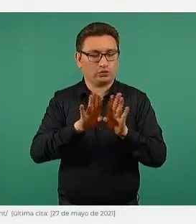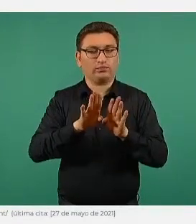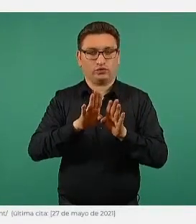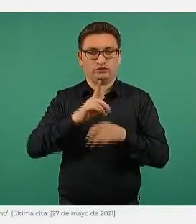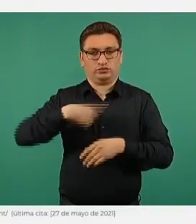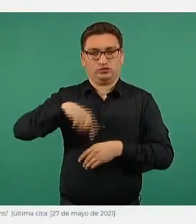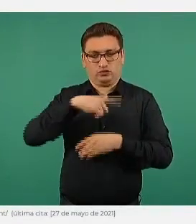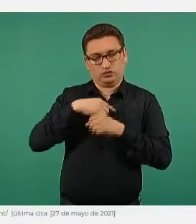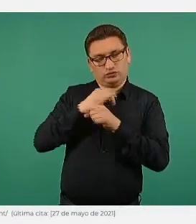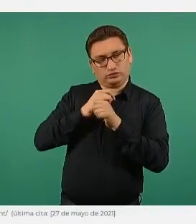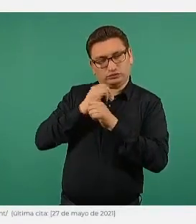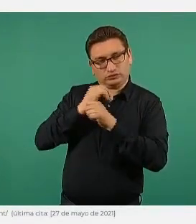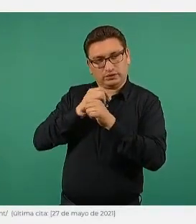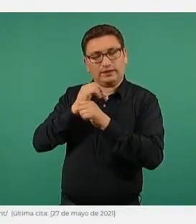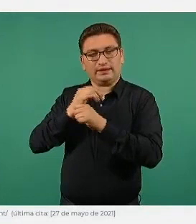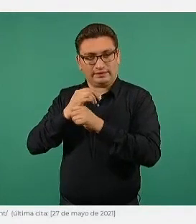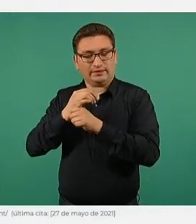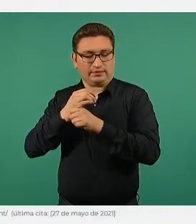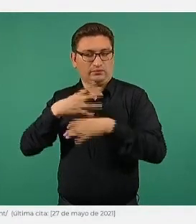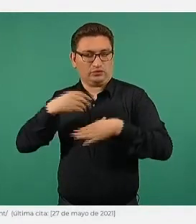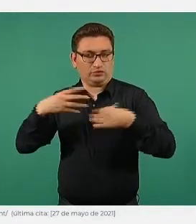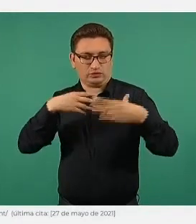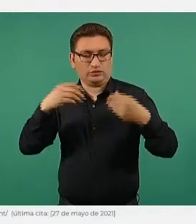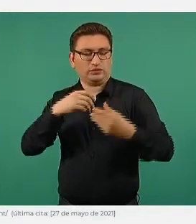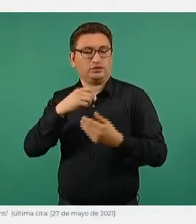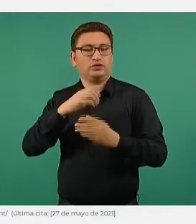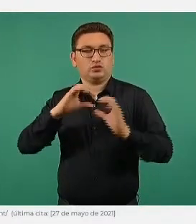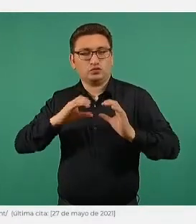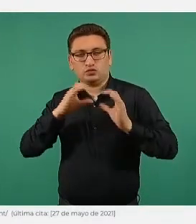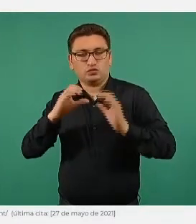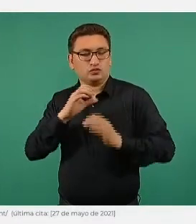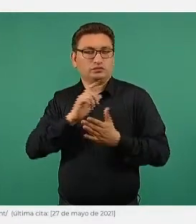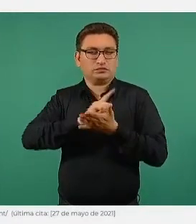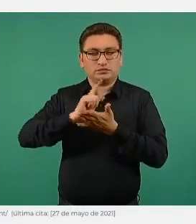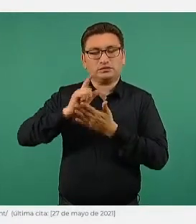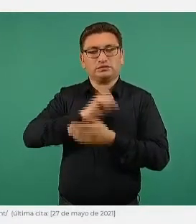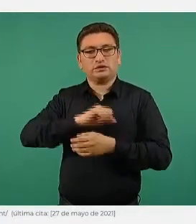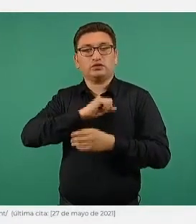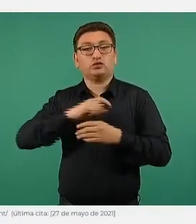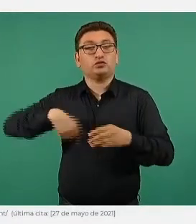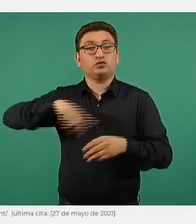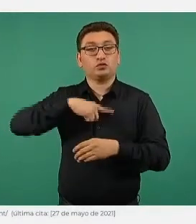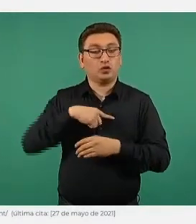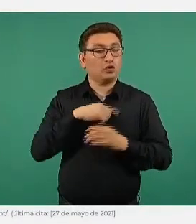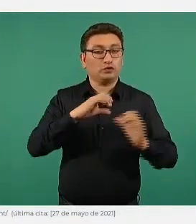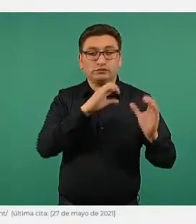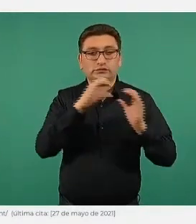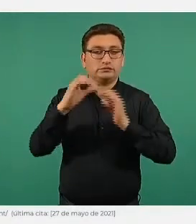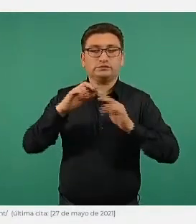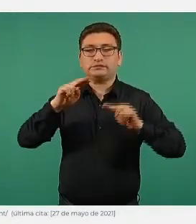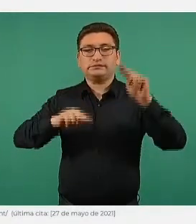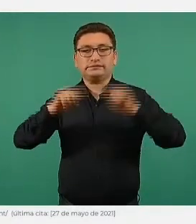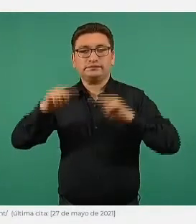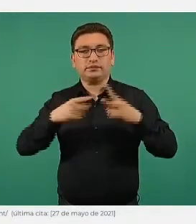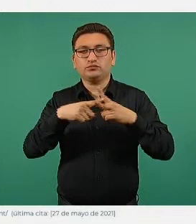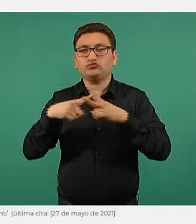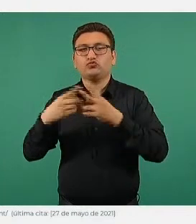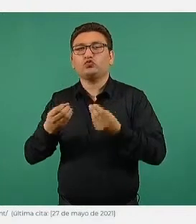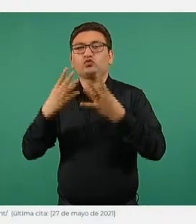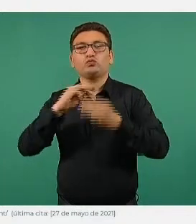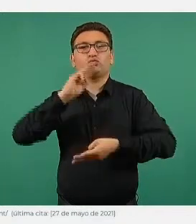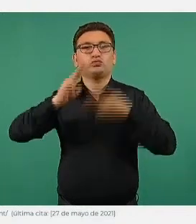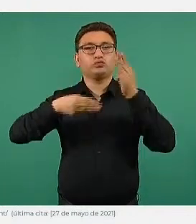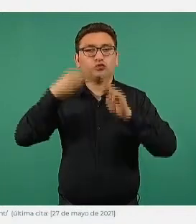la Unidad de Inteligencia Epidemiológica y Sanitaria, de manera diaria realizamos un monitoreo de las cifras que se están presentando a nivel